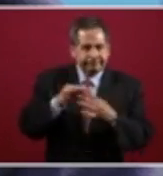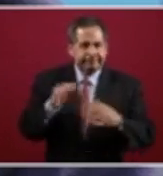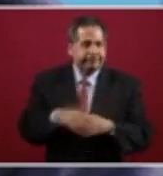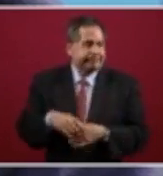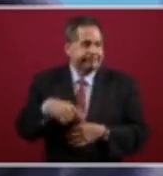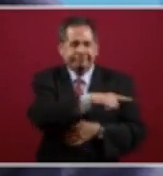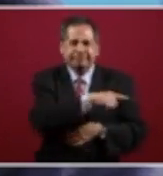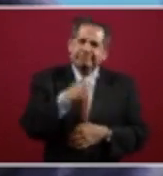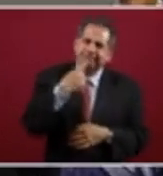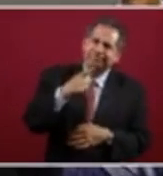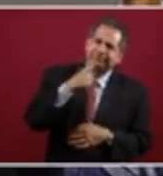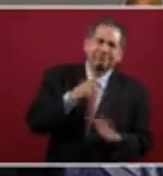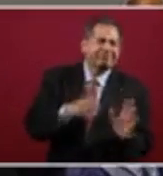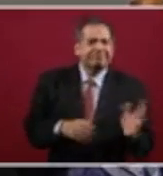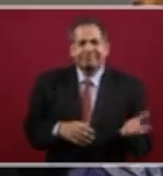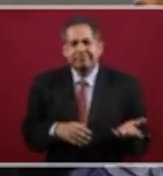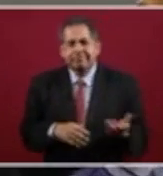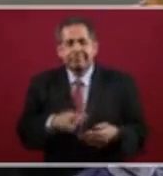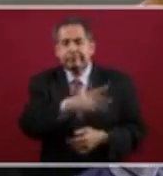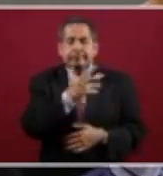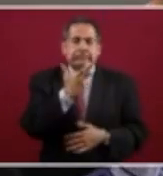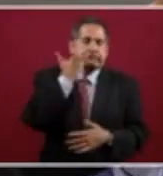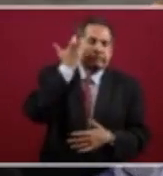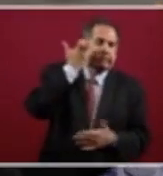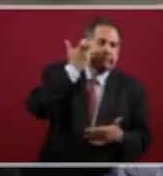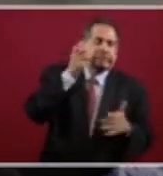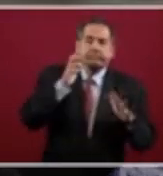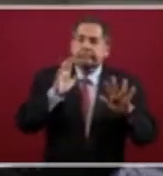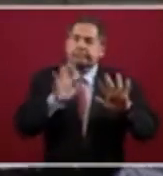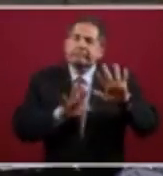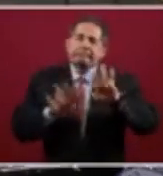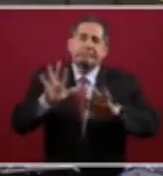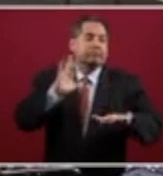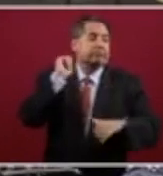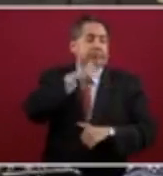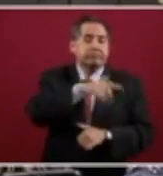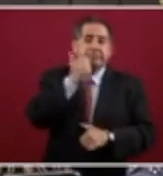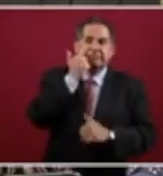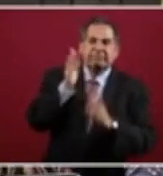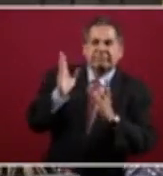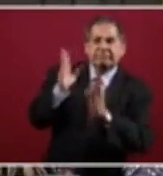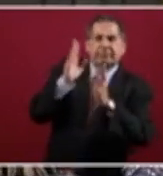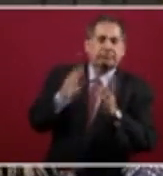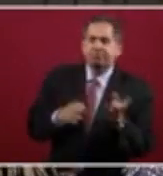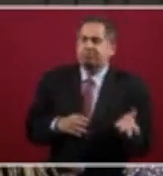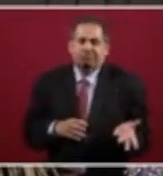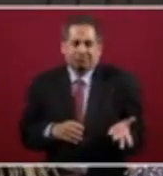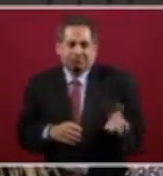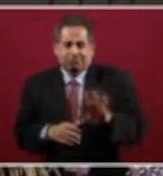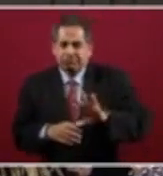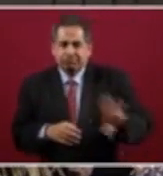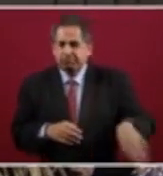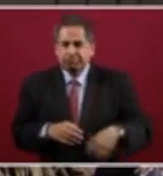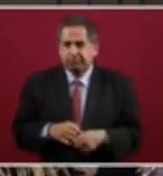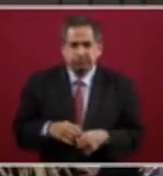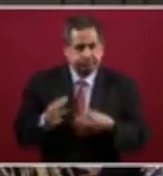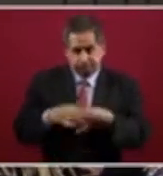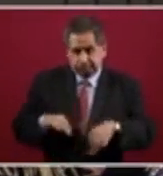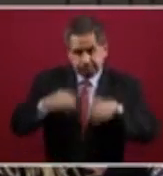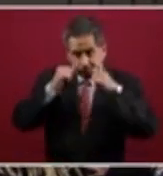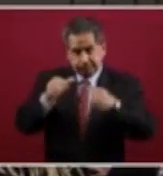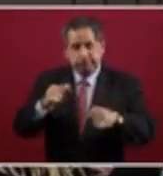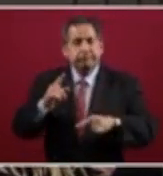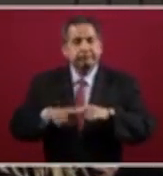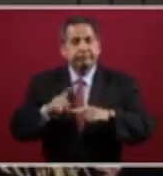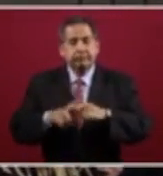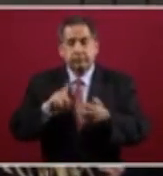queja legítima, estamos ante una maniobra para distraer la atención de lo que realmente importa. ¿Y qué es lo que realmente está importando? Son los